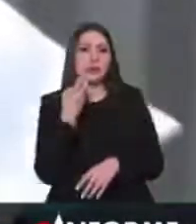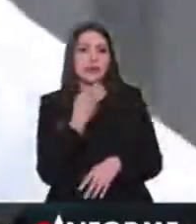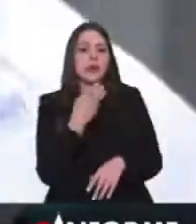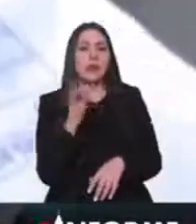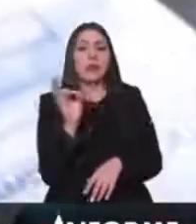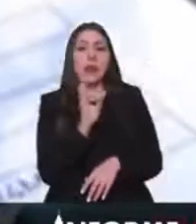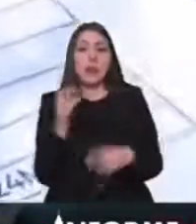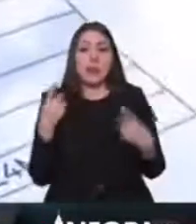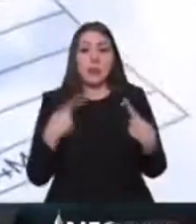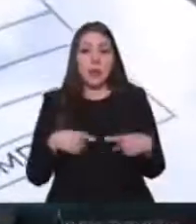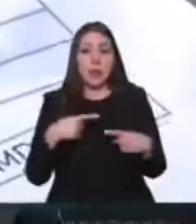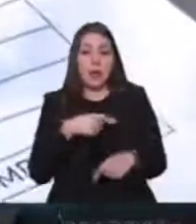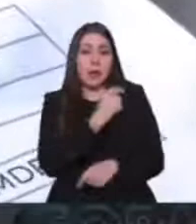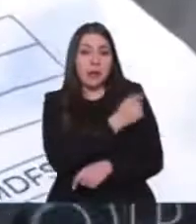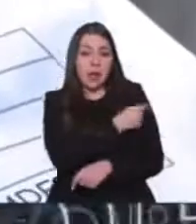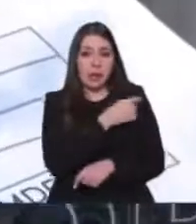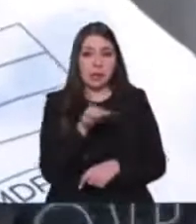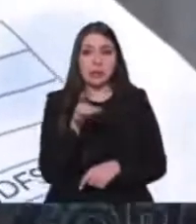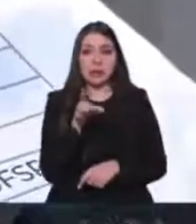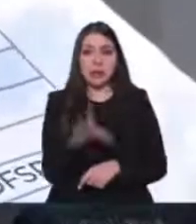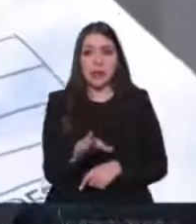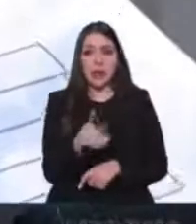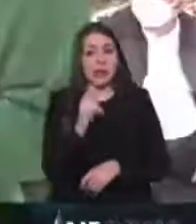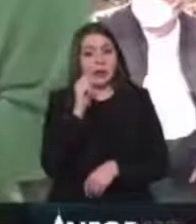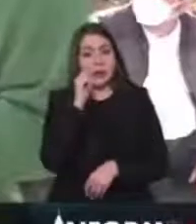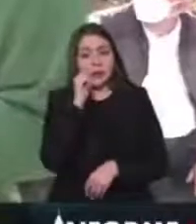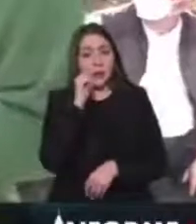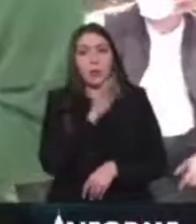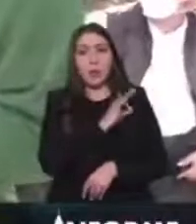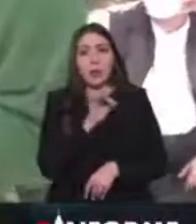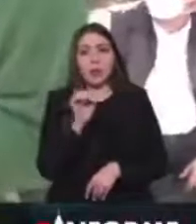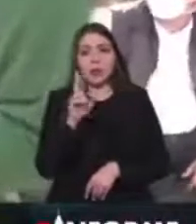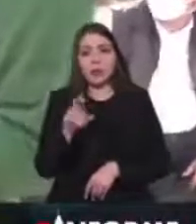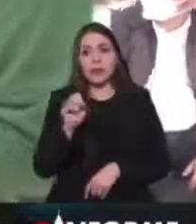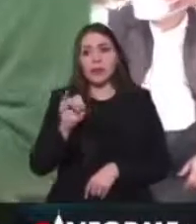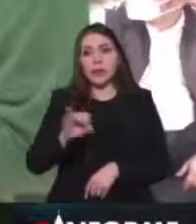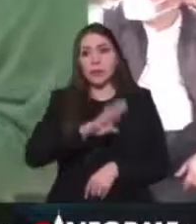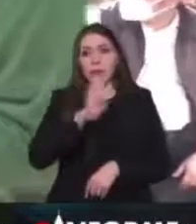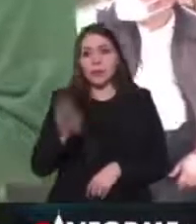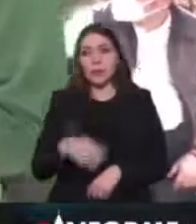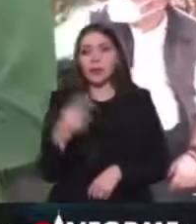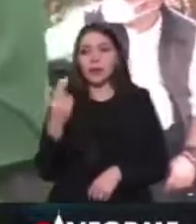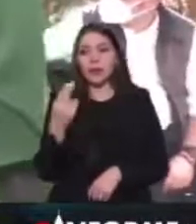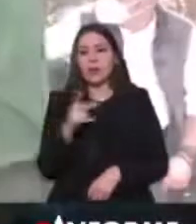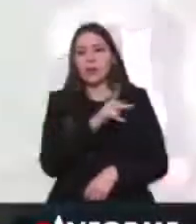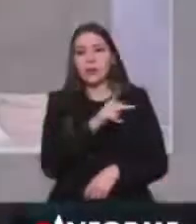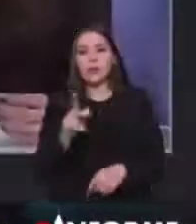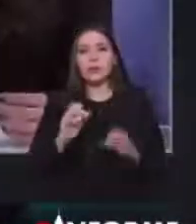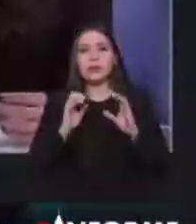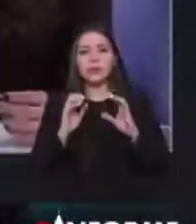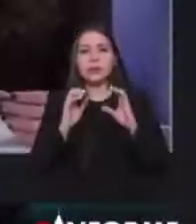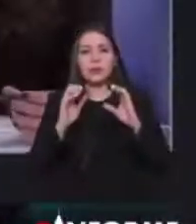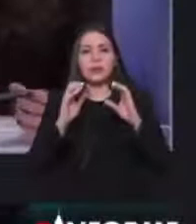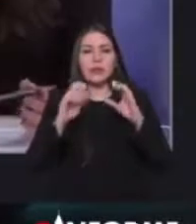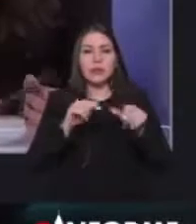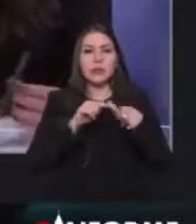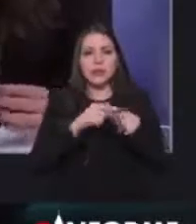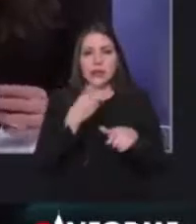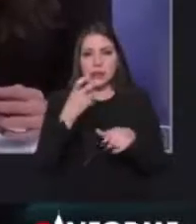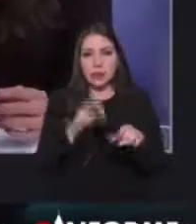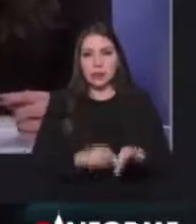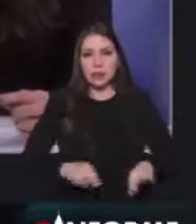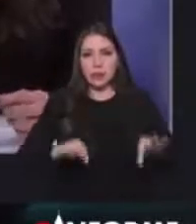pesar de estar vacunada, pueda morir. La importancia entonces es aquí seguirnos cuidando, pero hablaba sobre